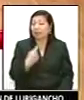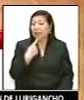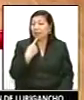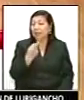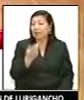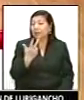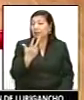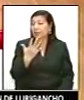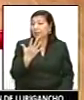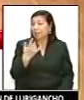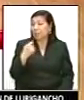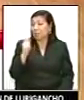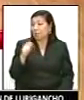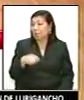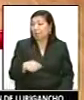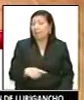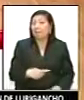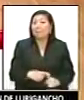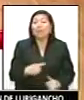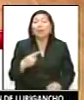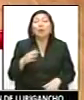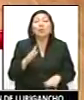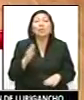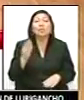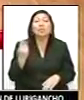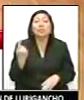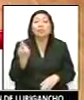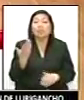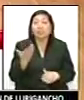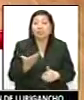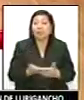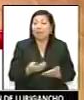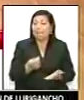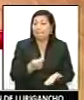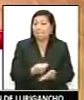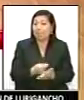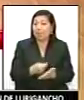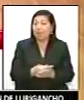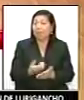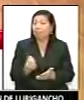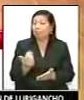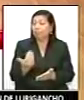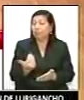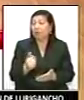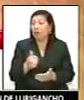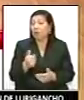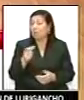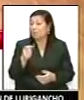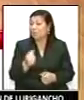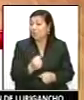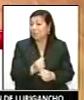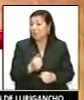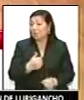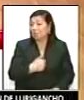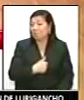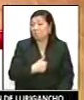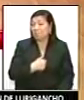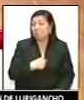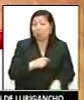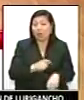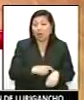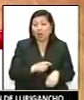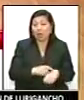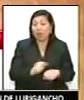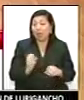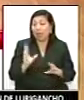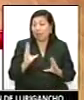ese 35%, pero sobre la remuneración que percibe otro trabajador o él mismo en horario